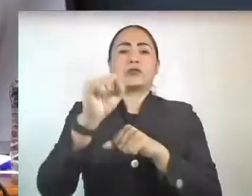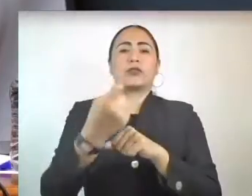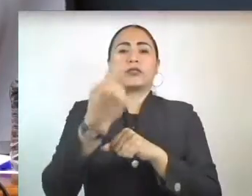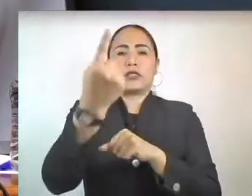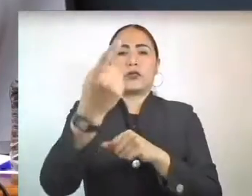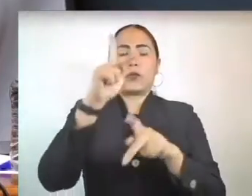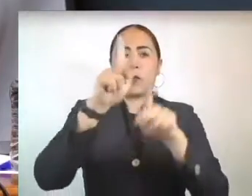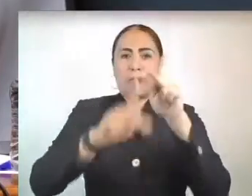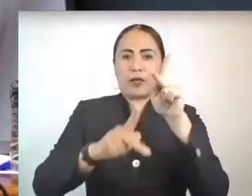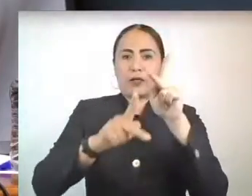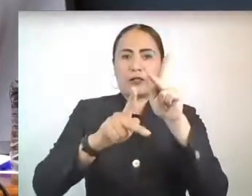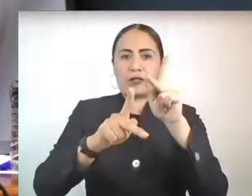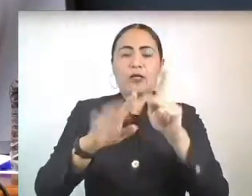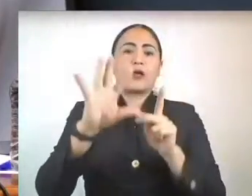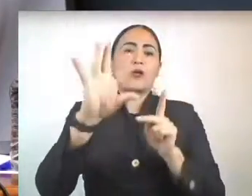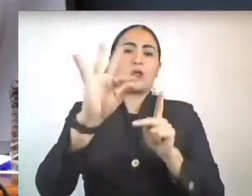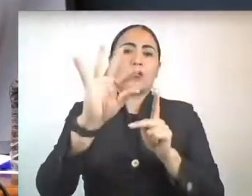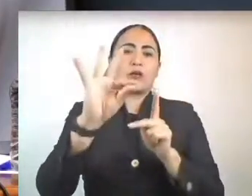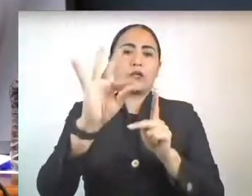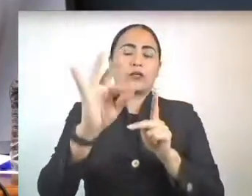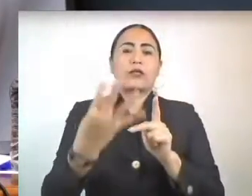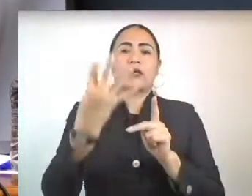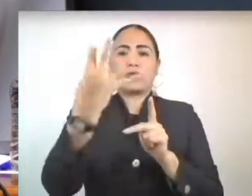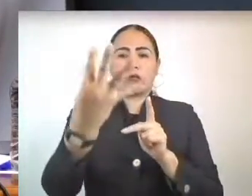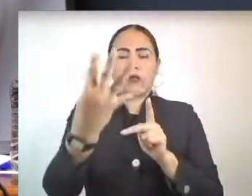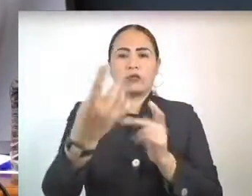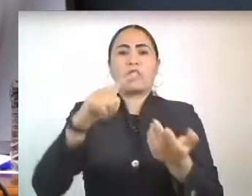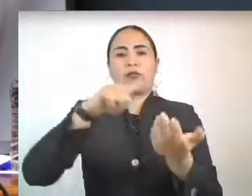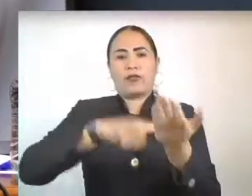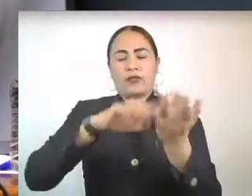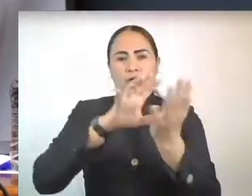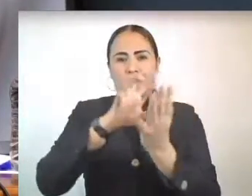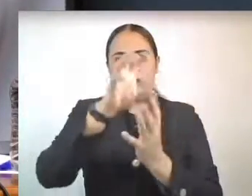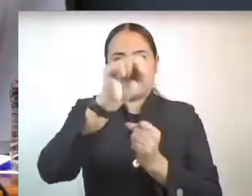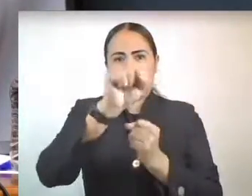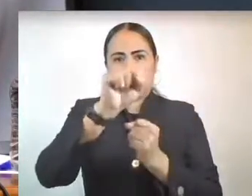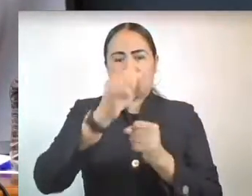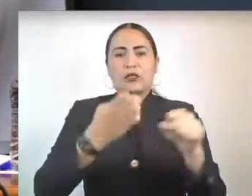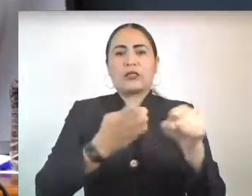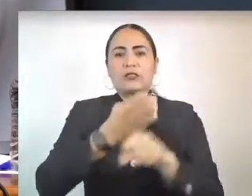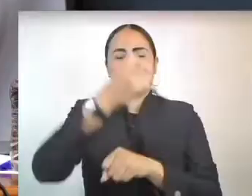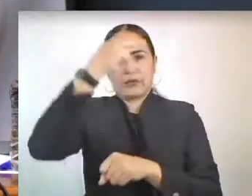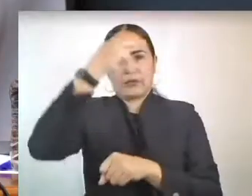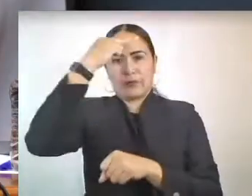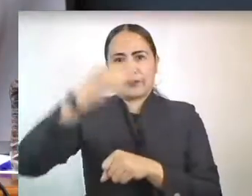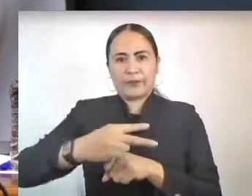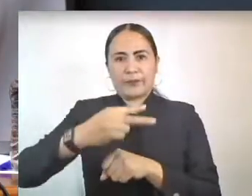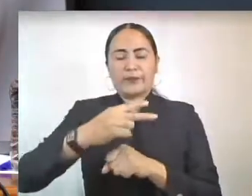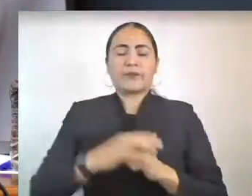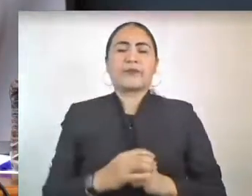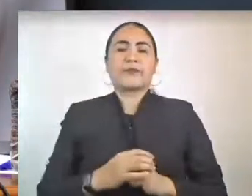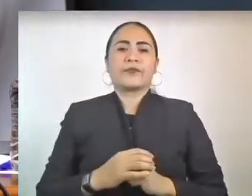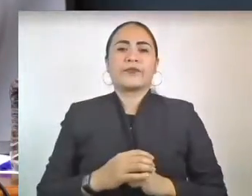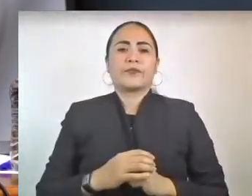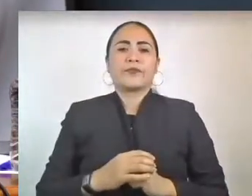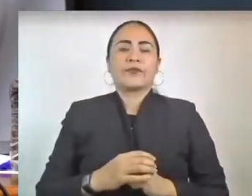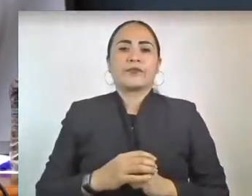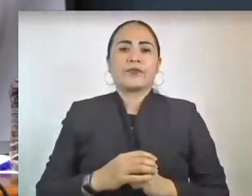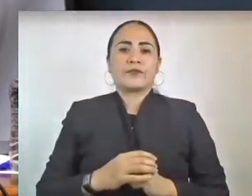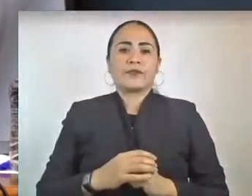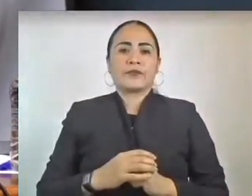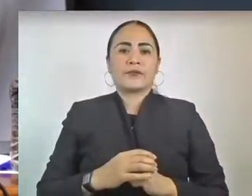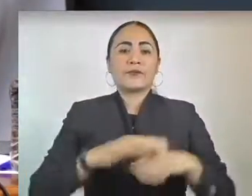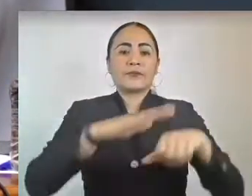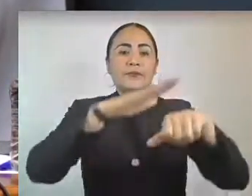fracción 44 de la Constitución Política del Estado Libre y Soberano de México,